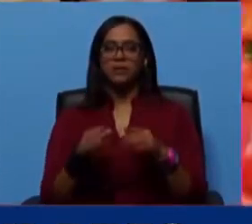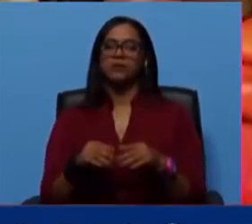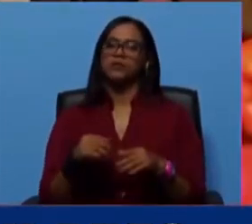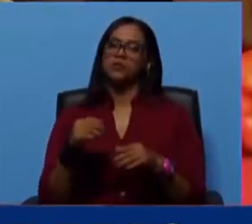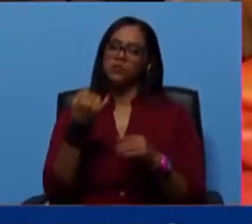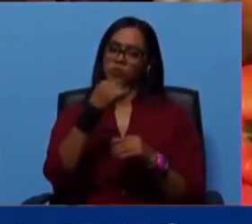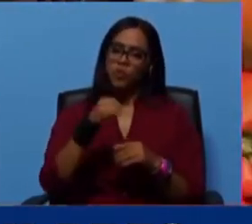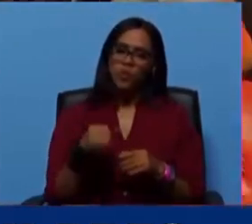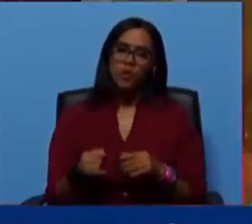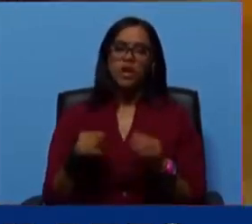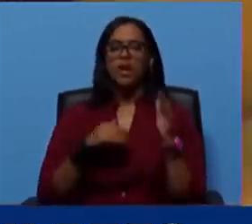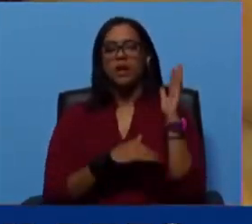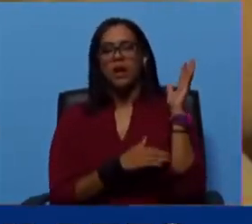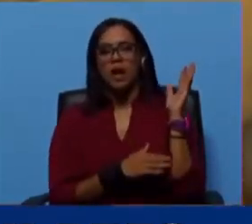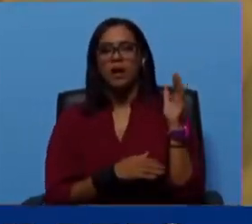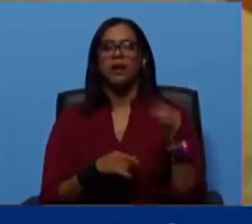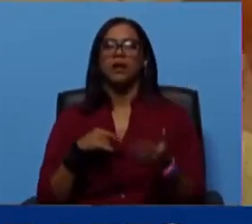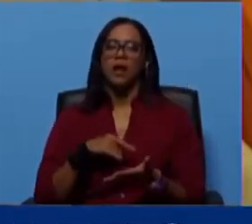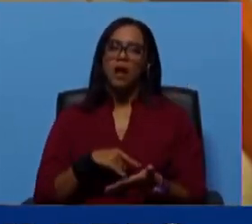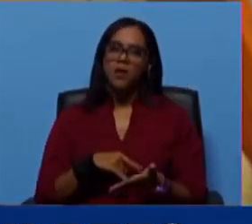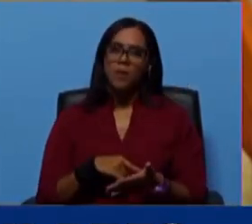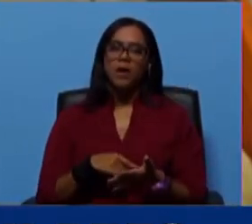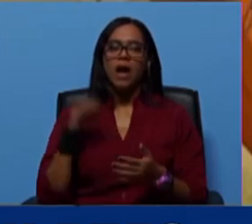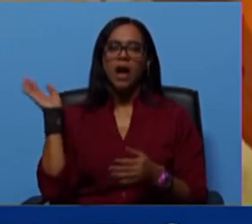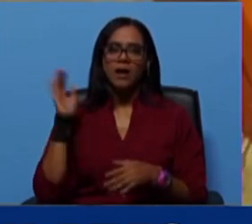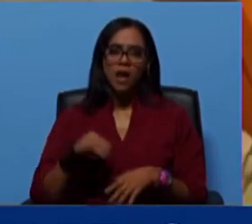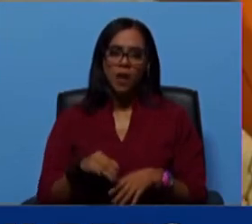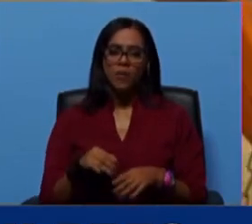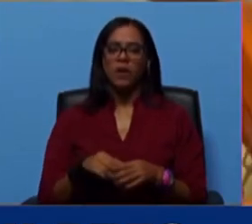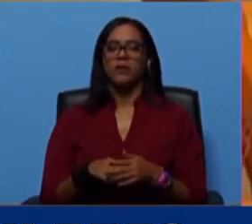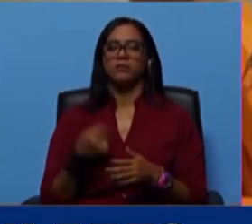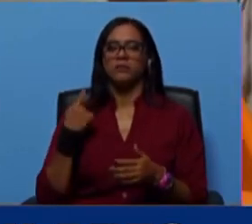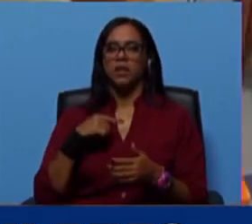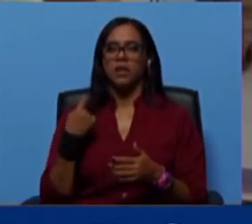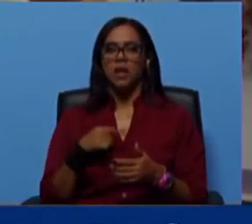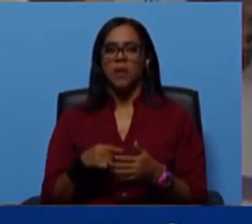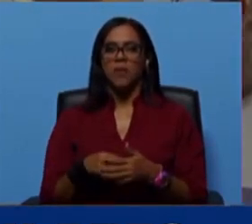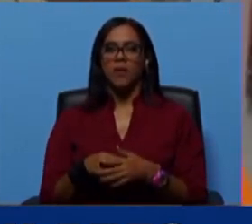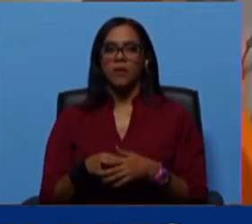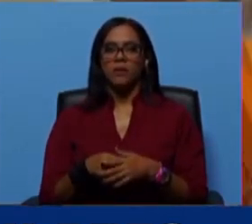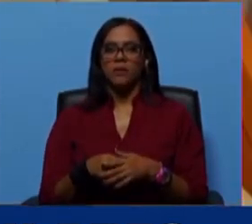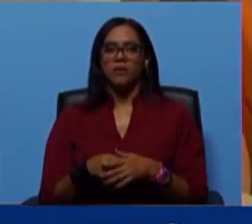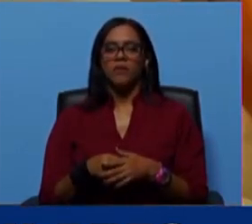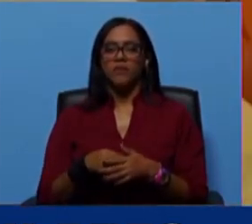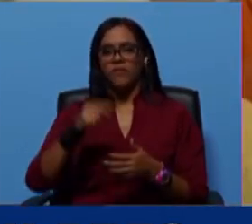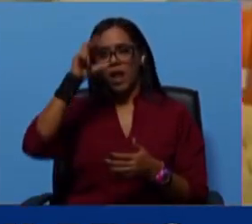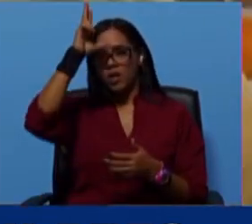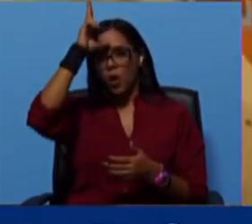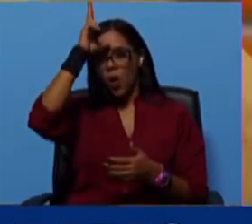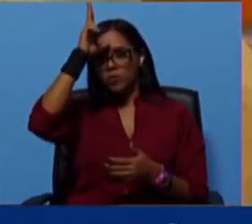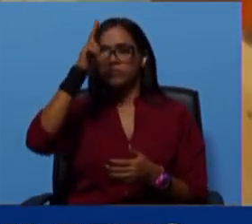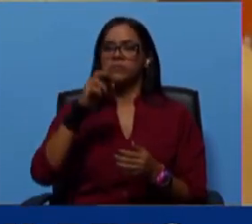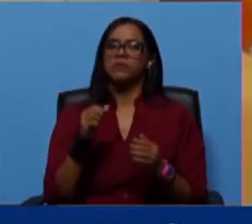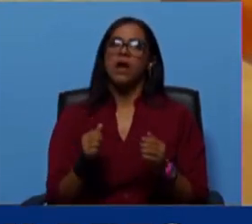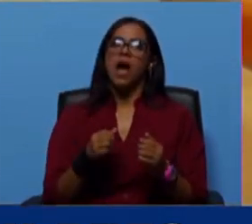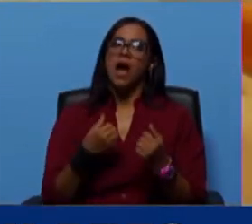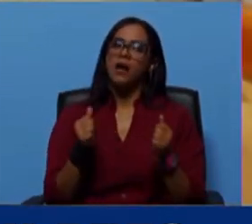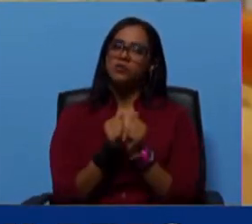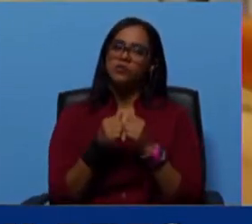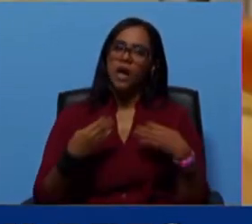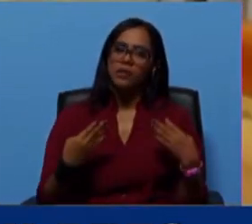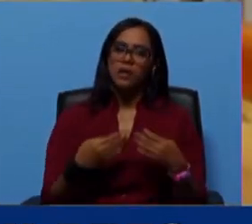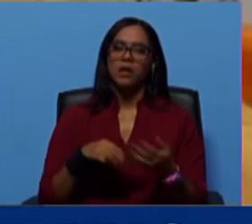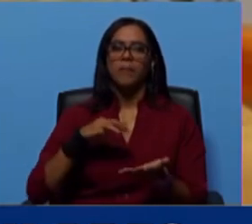Zulia, Lara, Carabobo, Aragua, tenemos Falcón, Anzuategui,